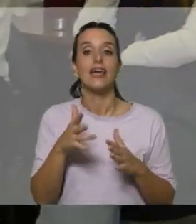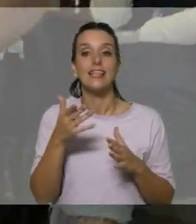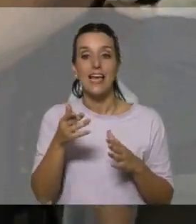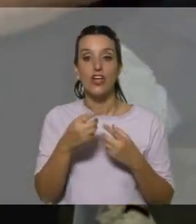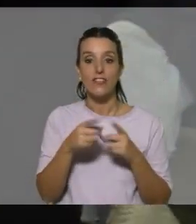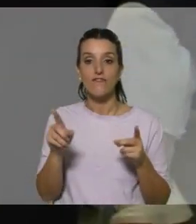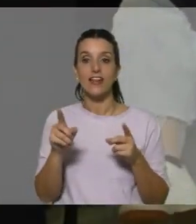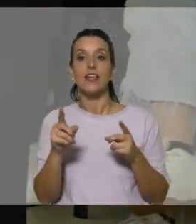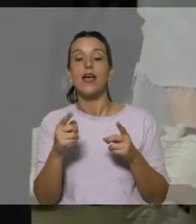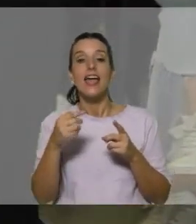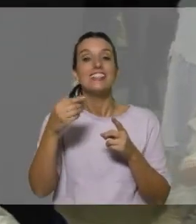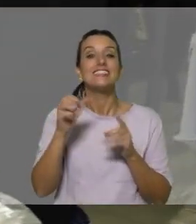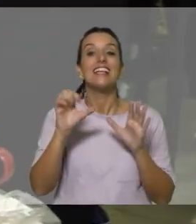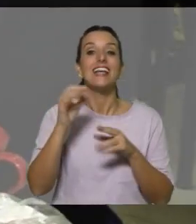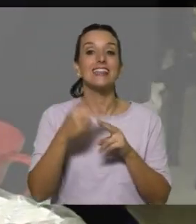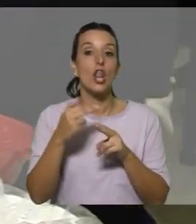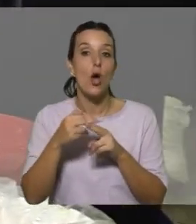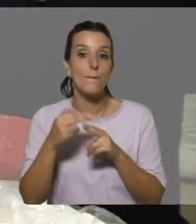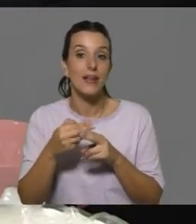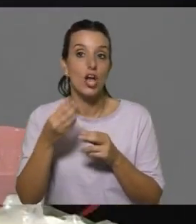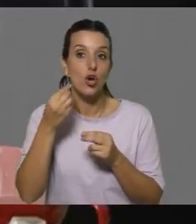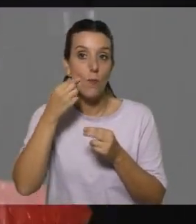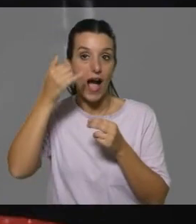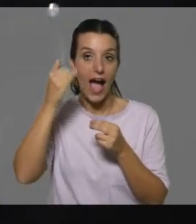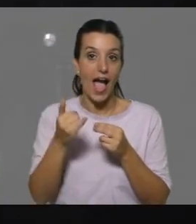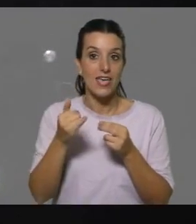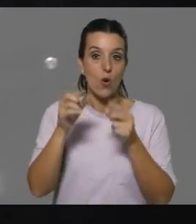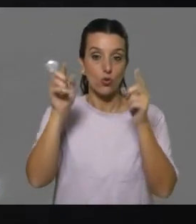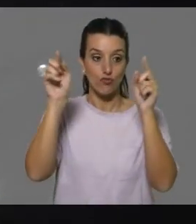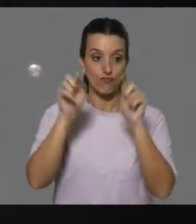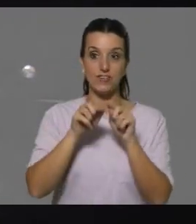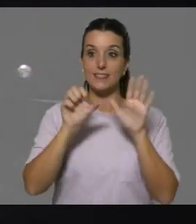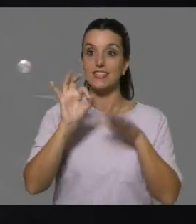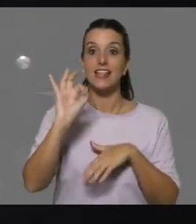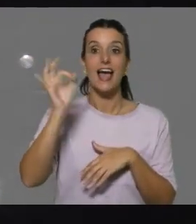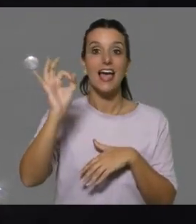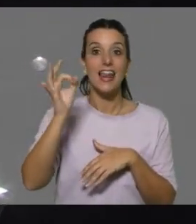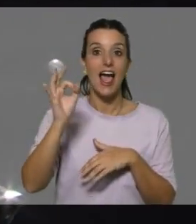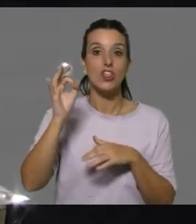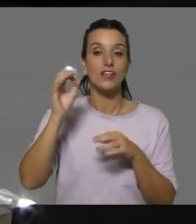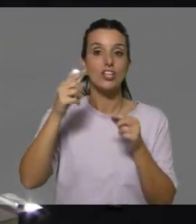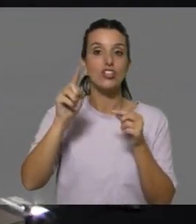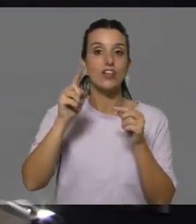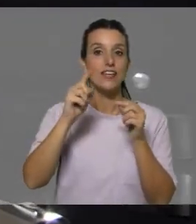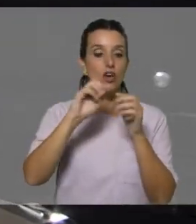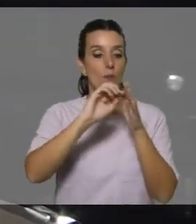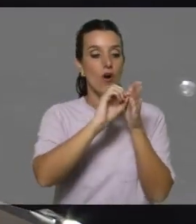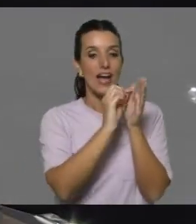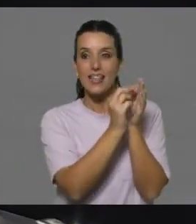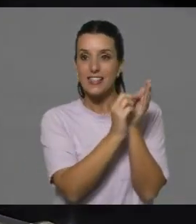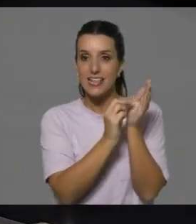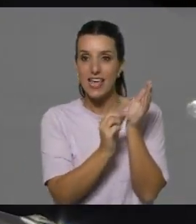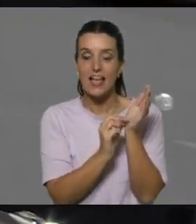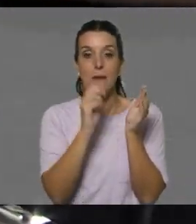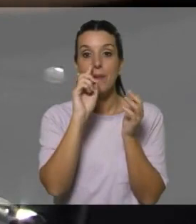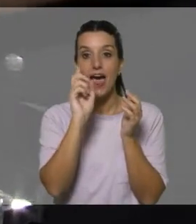es un B60, como te decía, es un dripper, que tiene, es un ángulo de 60 grados. Tiene todas unas estrías que hace que la extracción sea